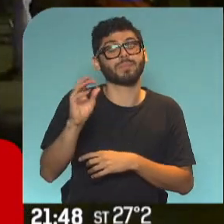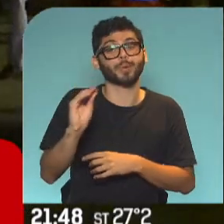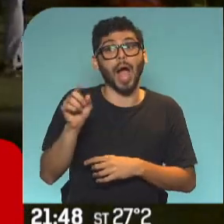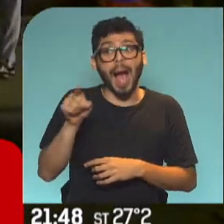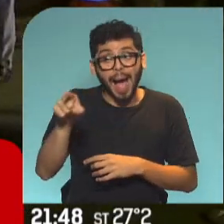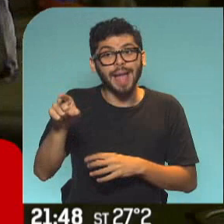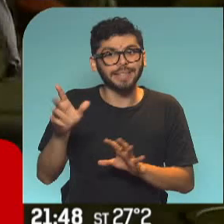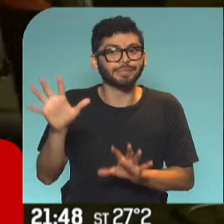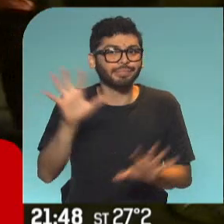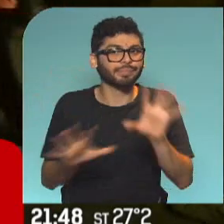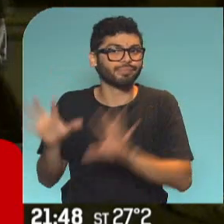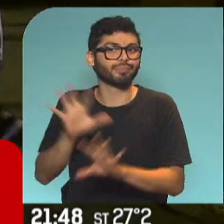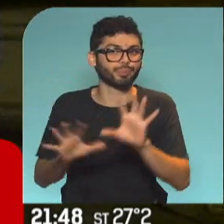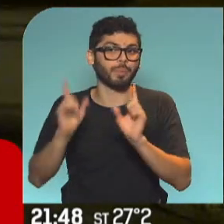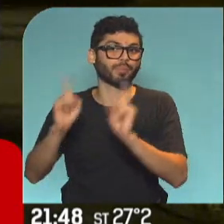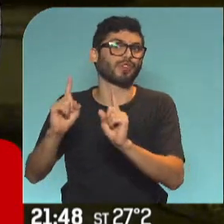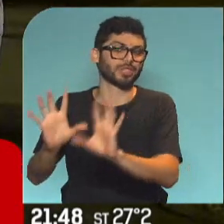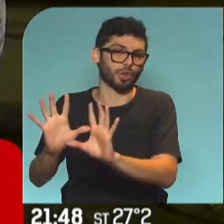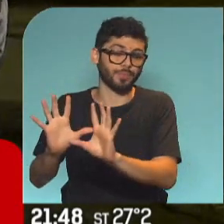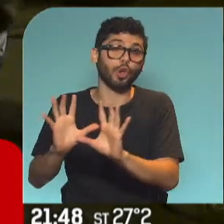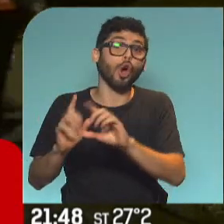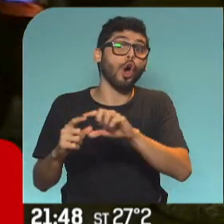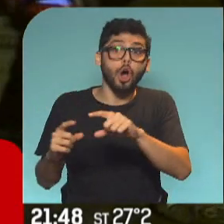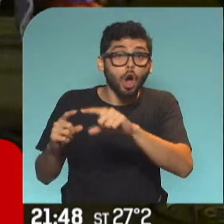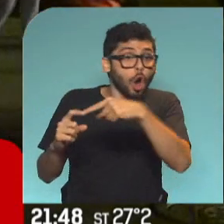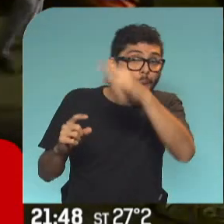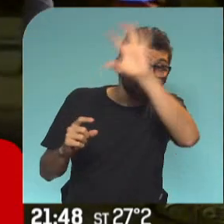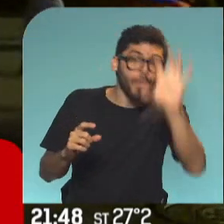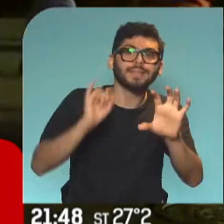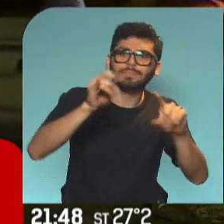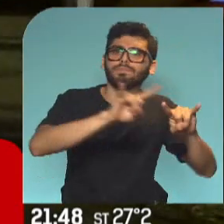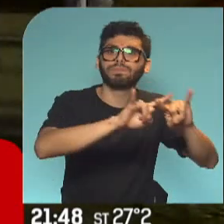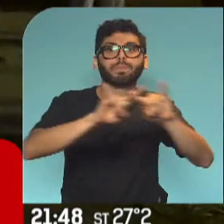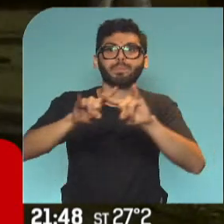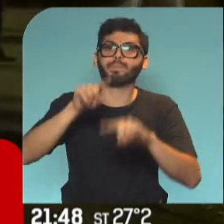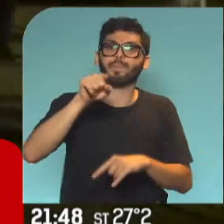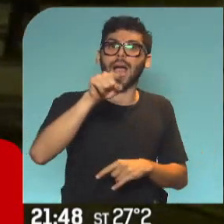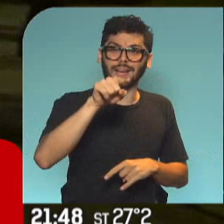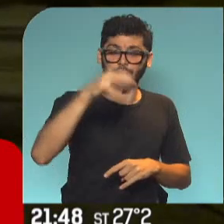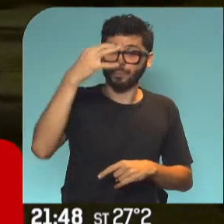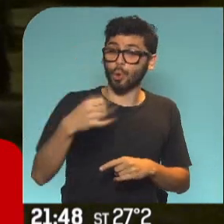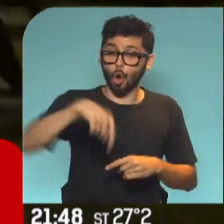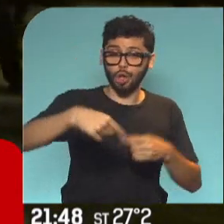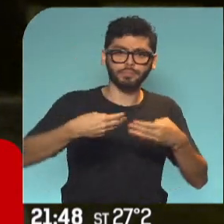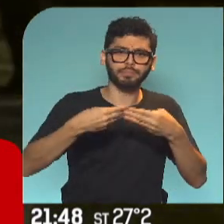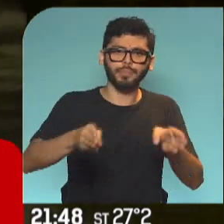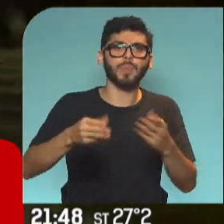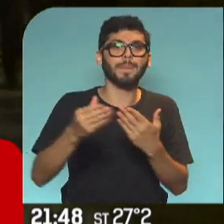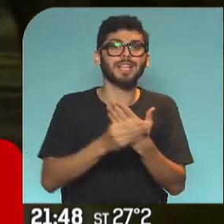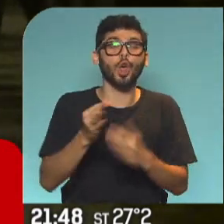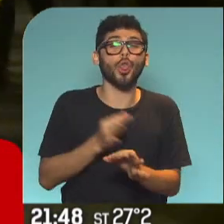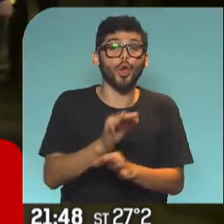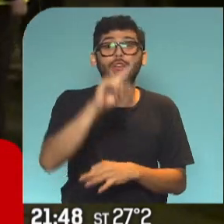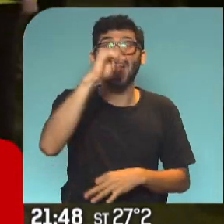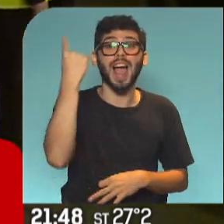están trabajando con los docentes, digamos. El resto sí va a esa página que hoy puso a disposición el Ministerio de Educación